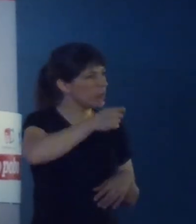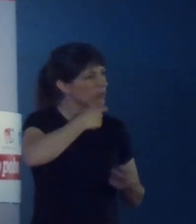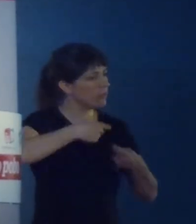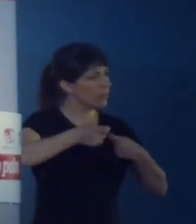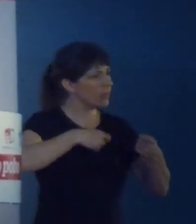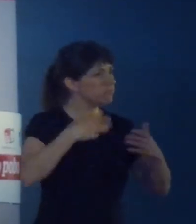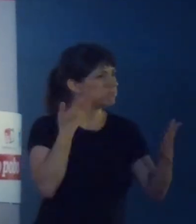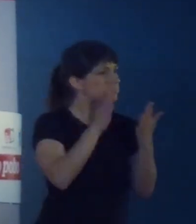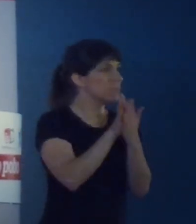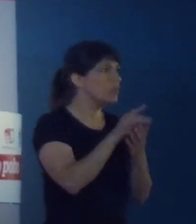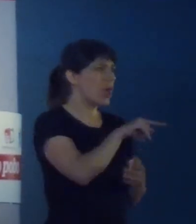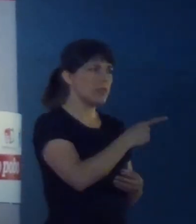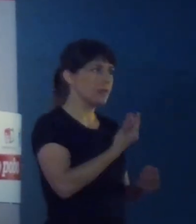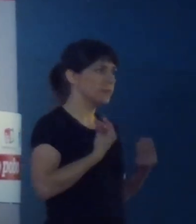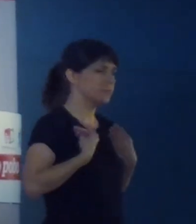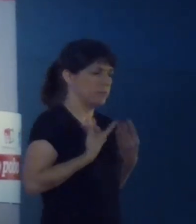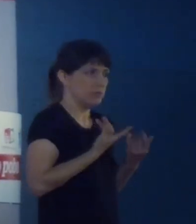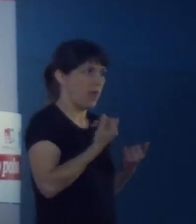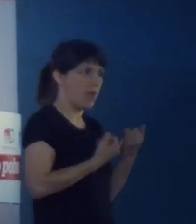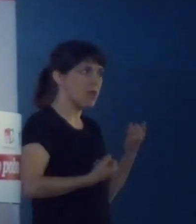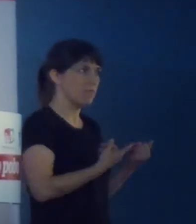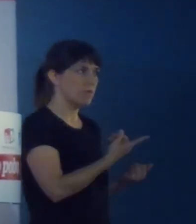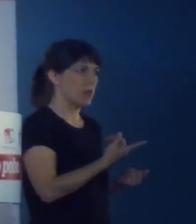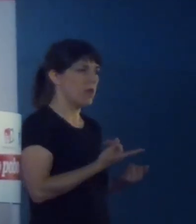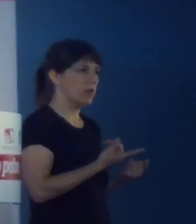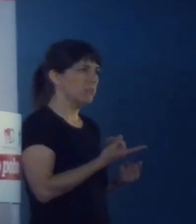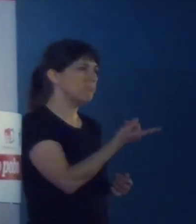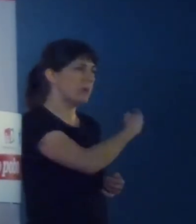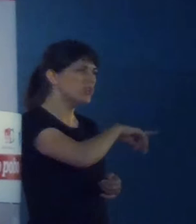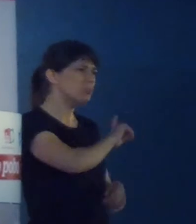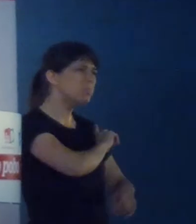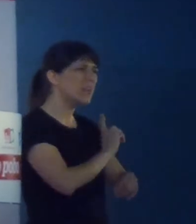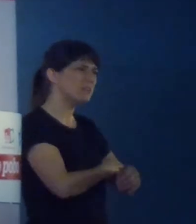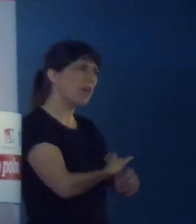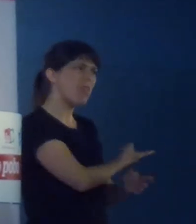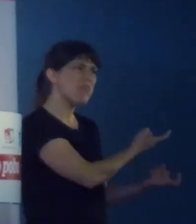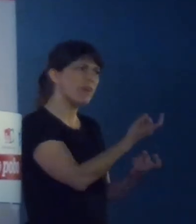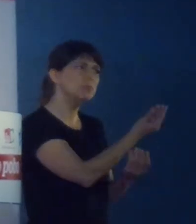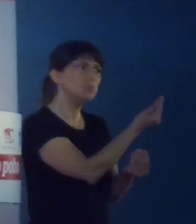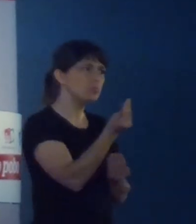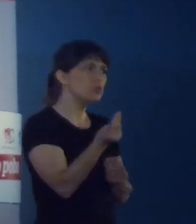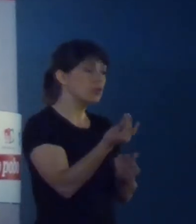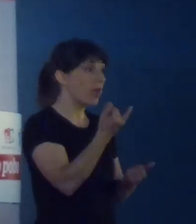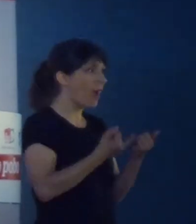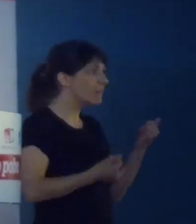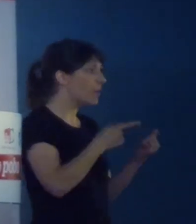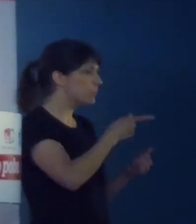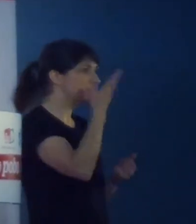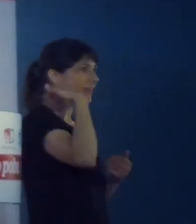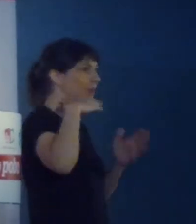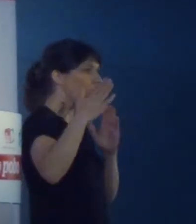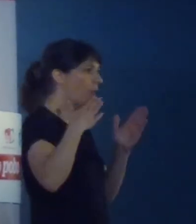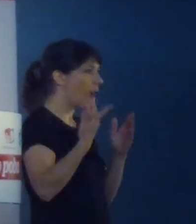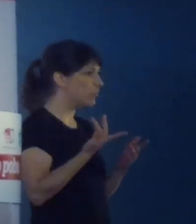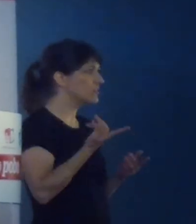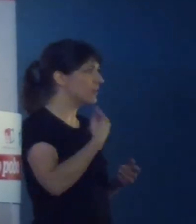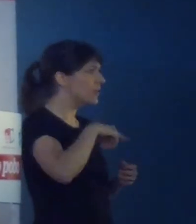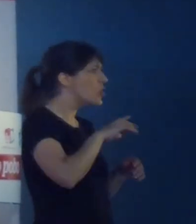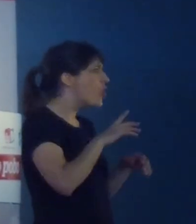xogándose todo. Había que ter moito coraxe. E cando conseguimos, a única vez que conseguimos toda a